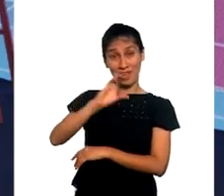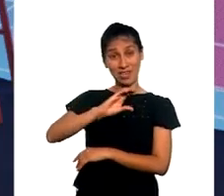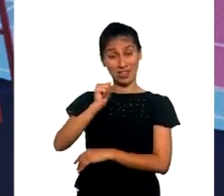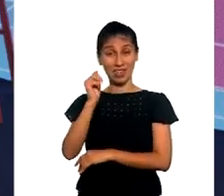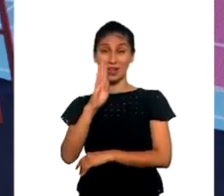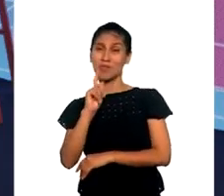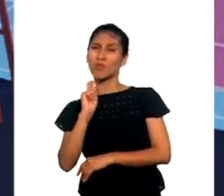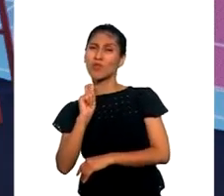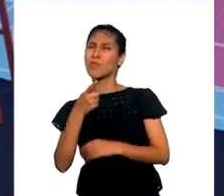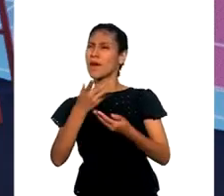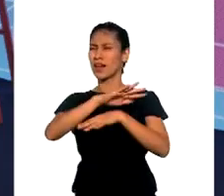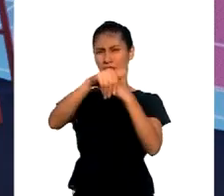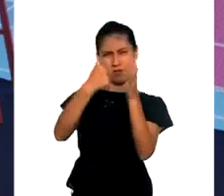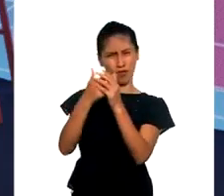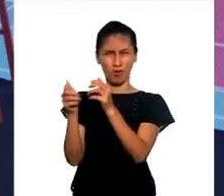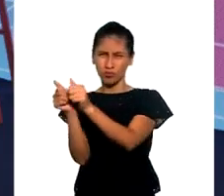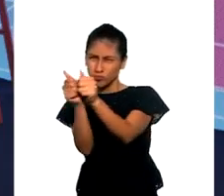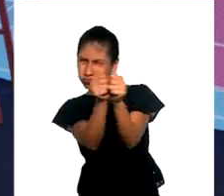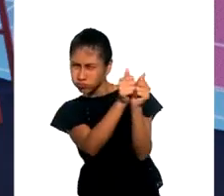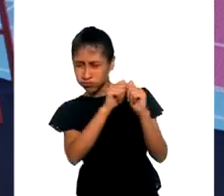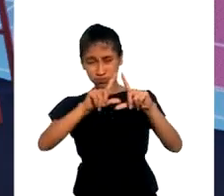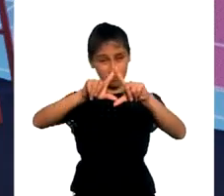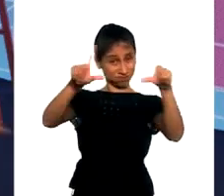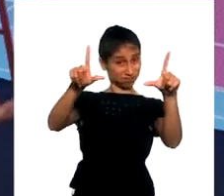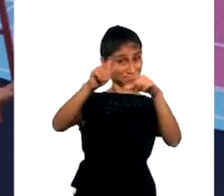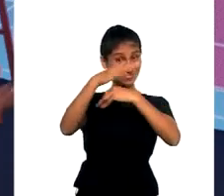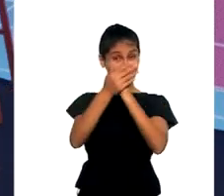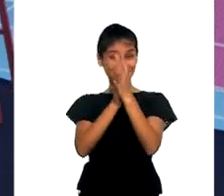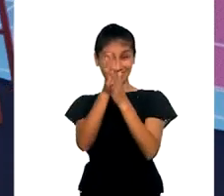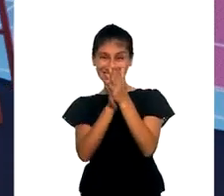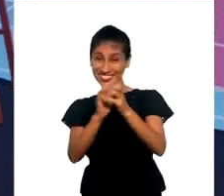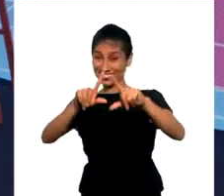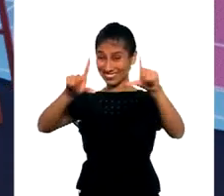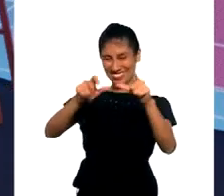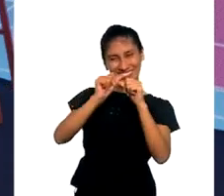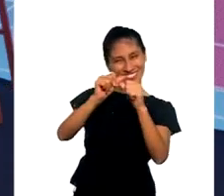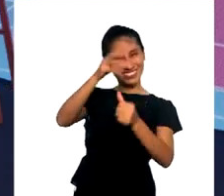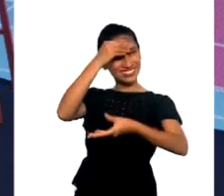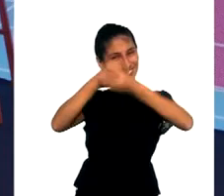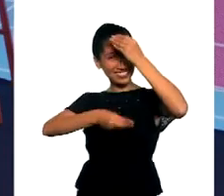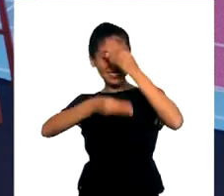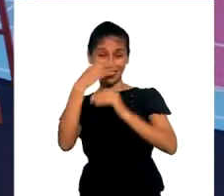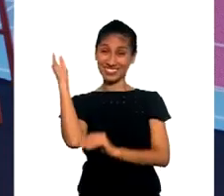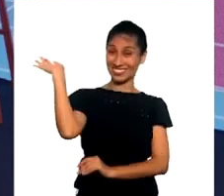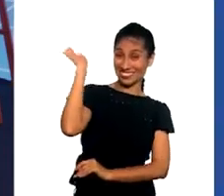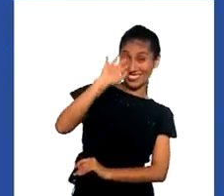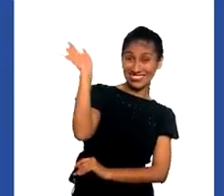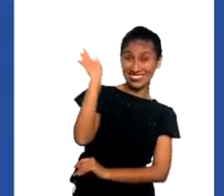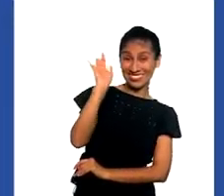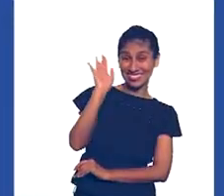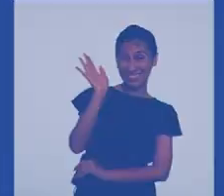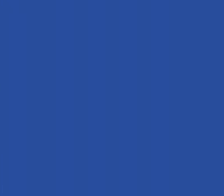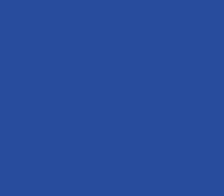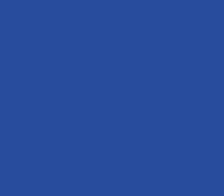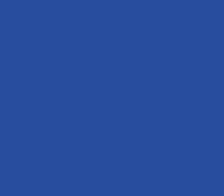para conectar a todas y todos en mi red para seguir aprendiendo nos vemos